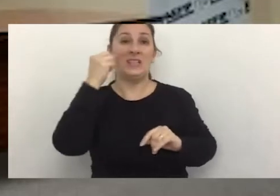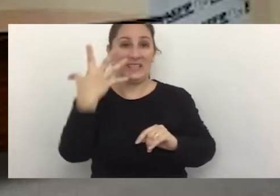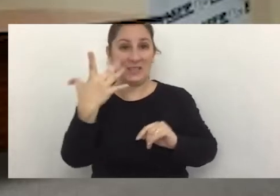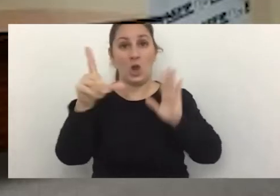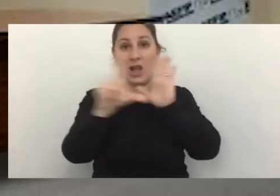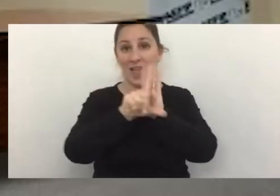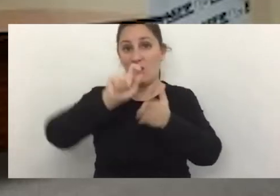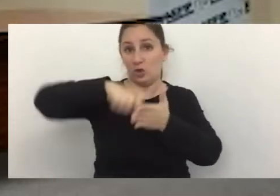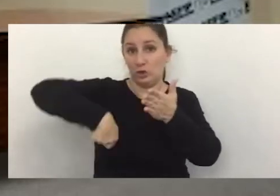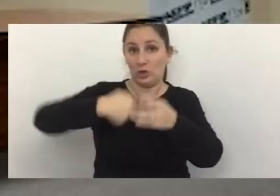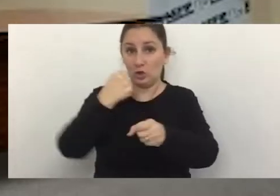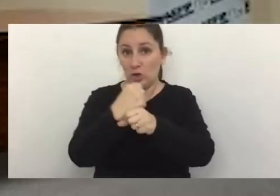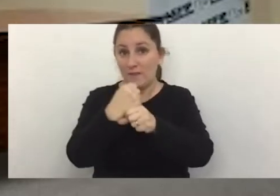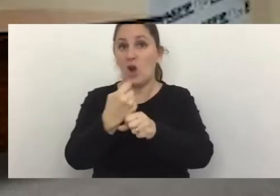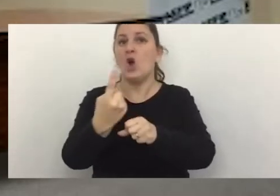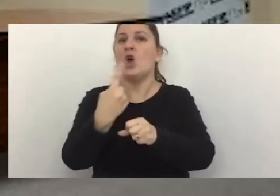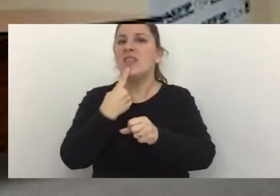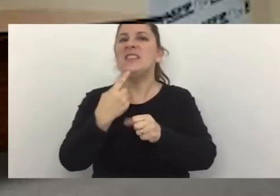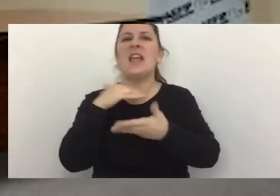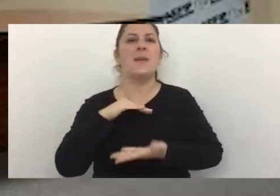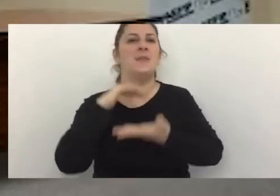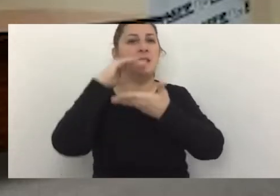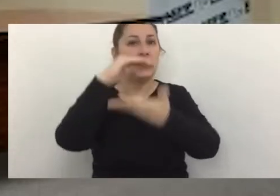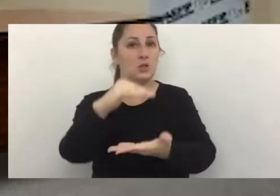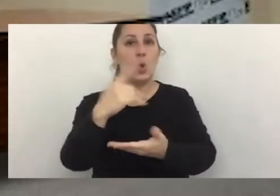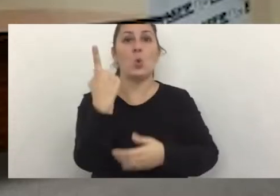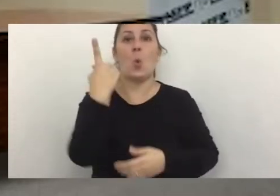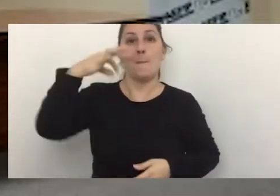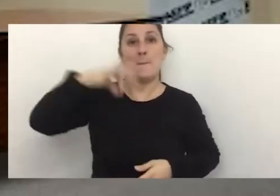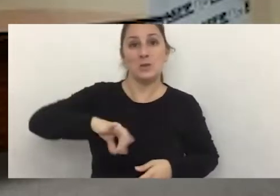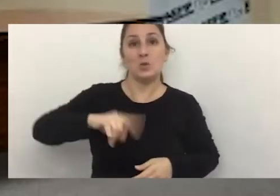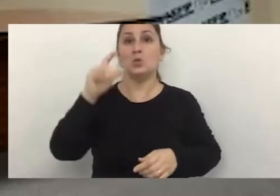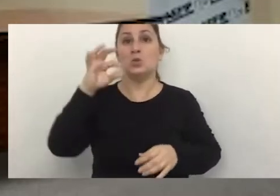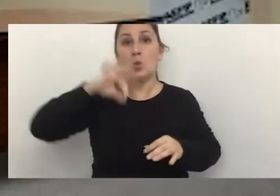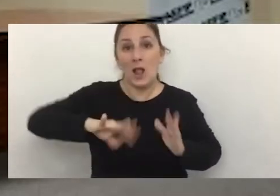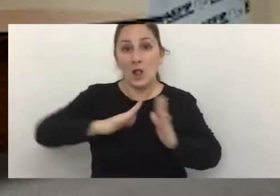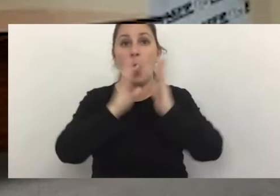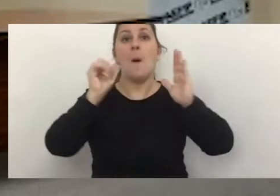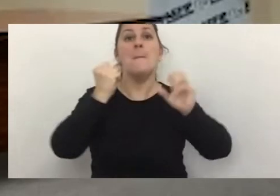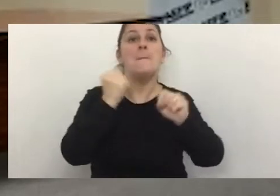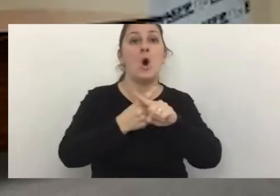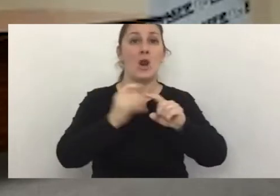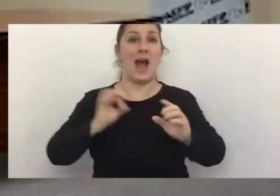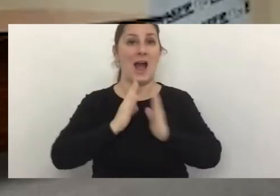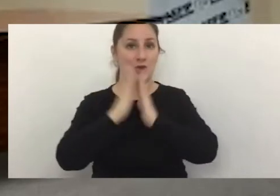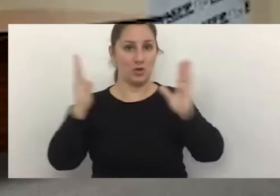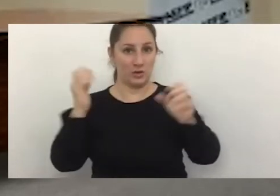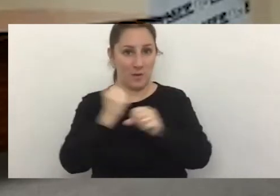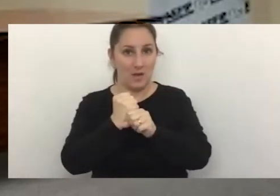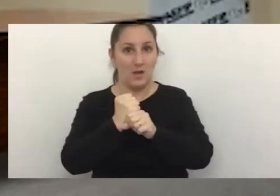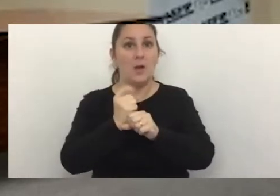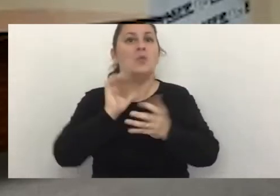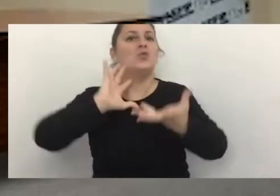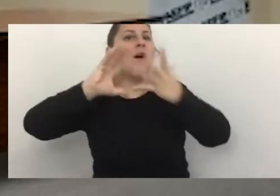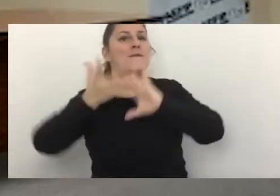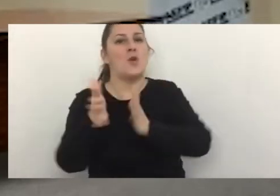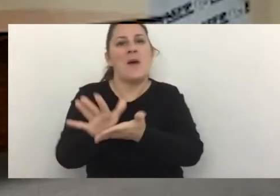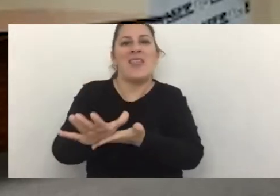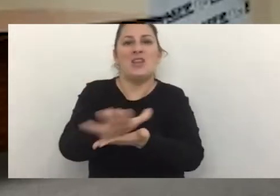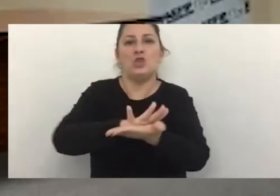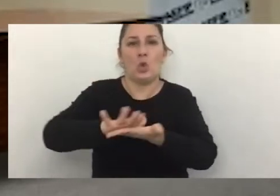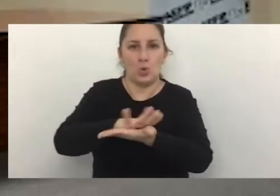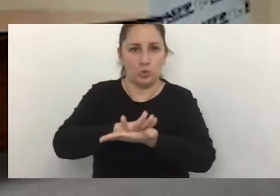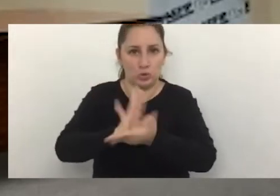de trabajo, que establece una indemnización de un mes de sueldo por año de despido. Pero es una forma de reparación.